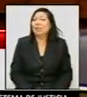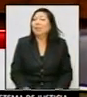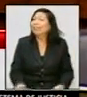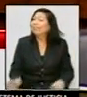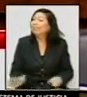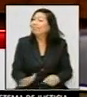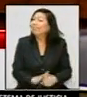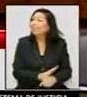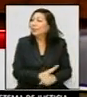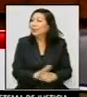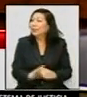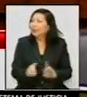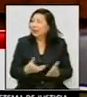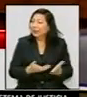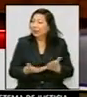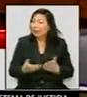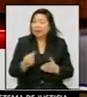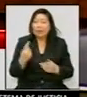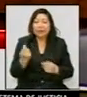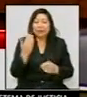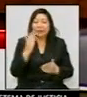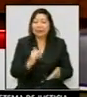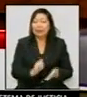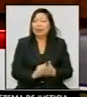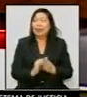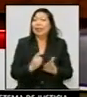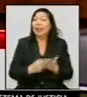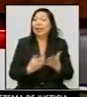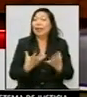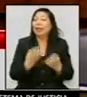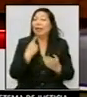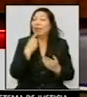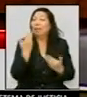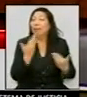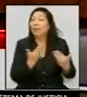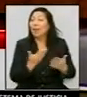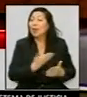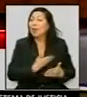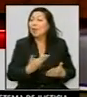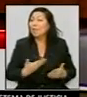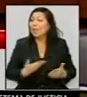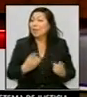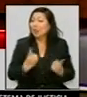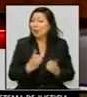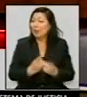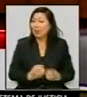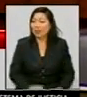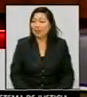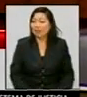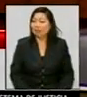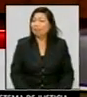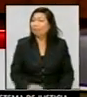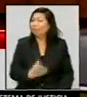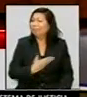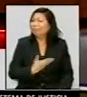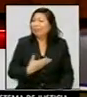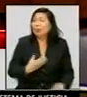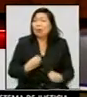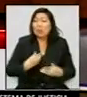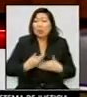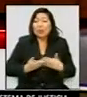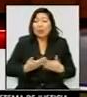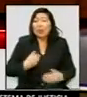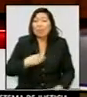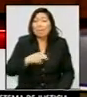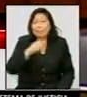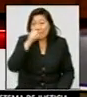completado el esquema autoritario con el que se quiere disfrazar el desgobierno en el que se encuentra el país. El desgobierno, como consecuencia del